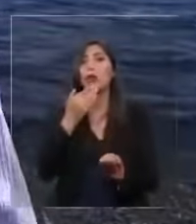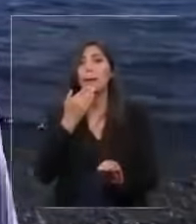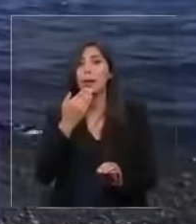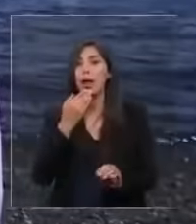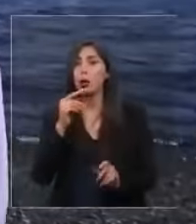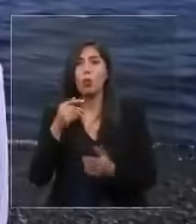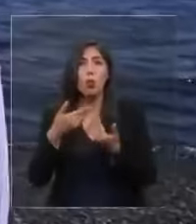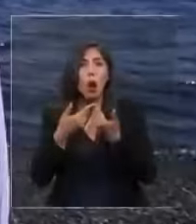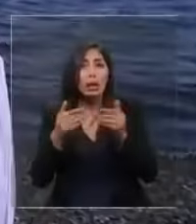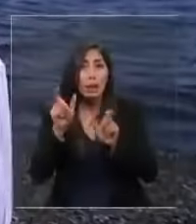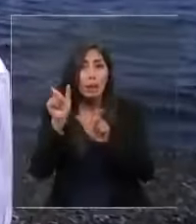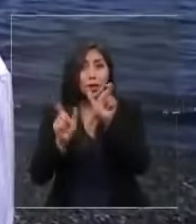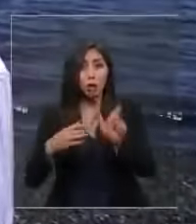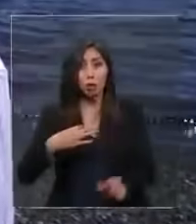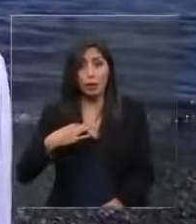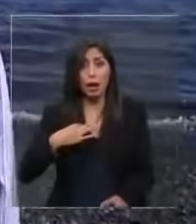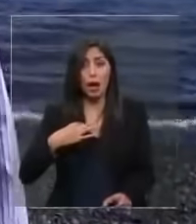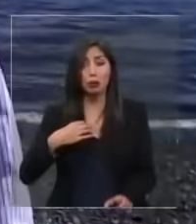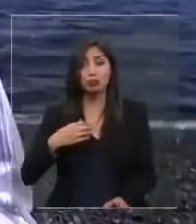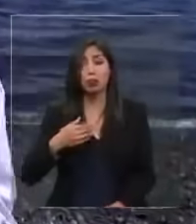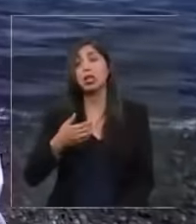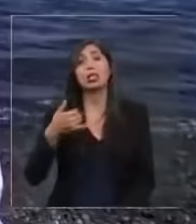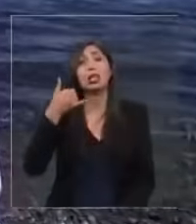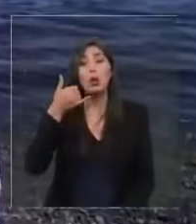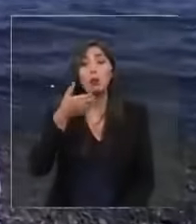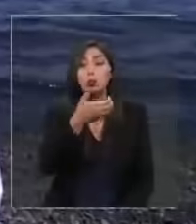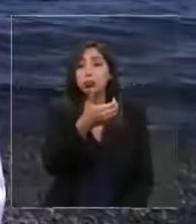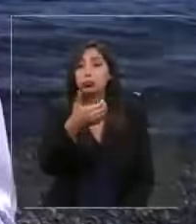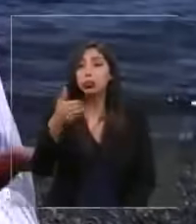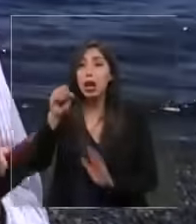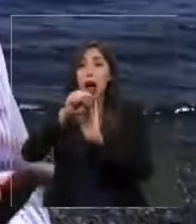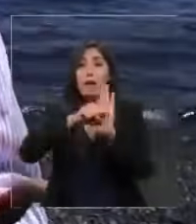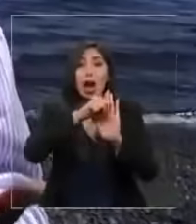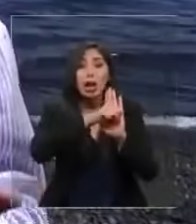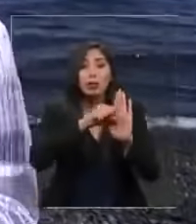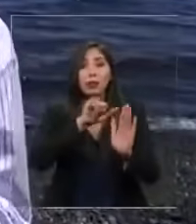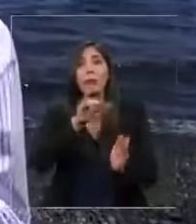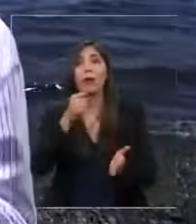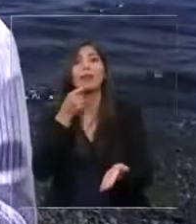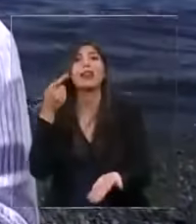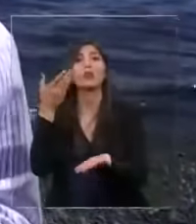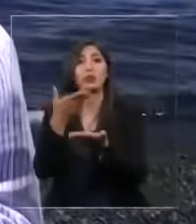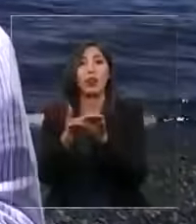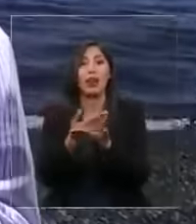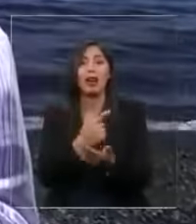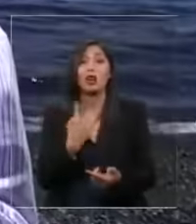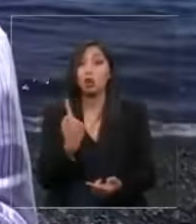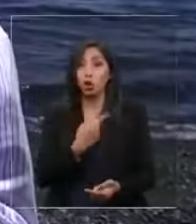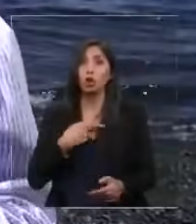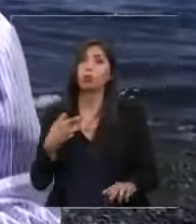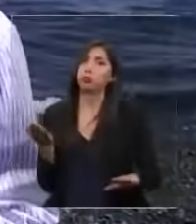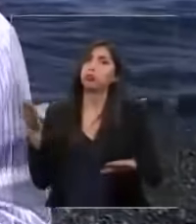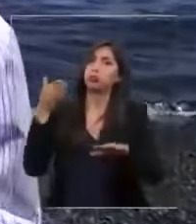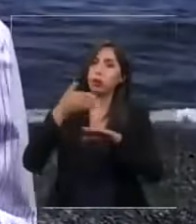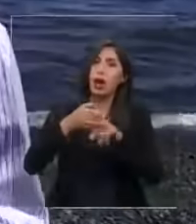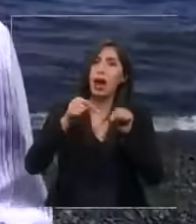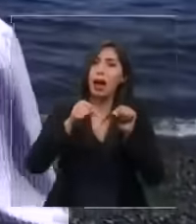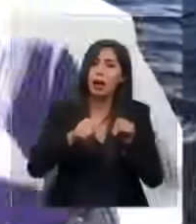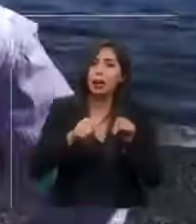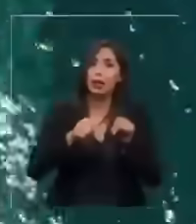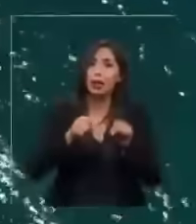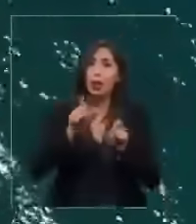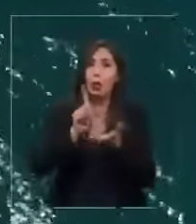hoy día cualquier ciudadano con un celular puede grabar, hacer una denuncia, tal como pasó aquí, y eso nos permite a nosotros venir a fiscalizar y priorizar los lugares de más